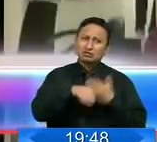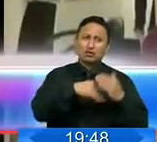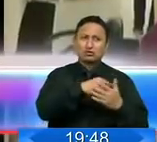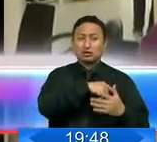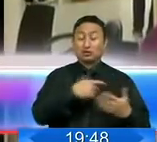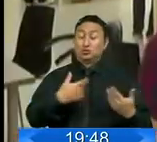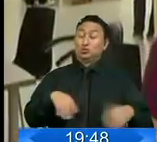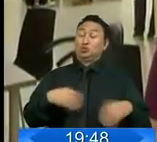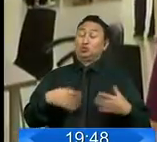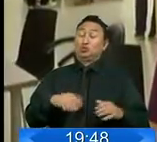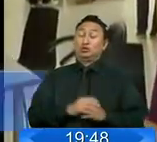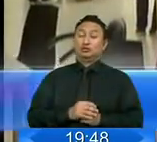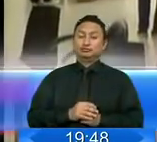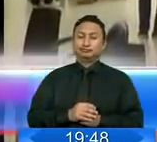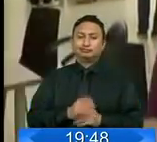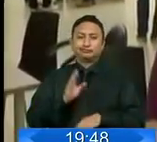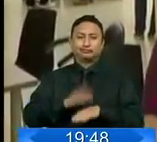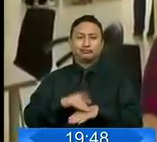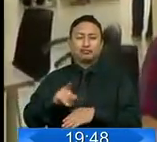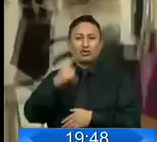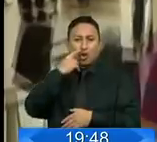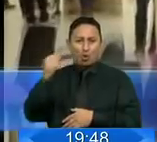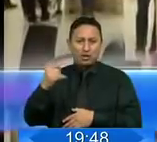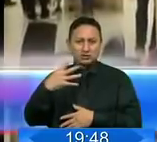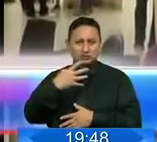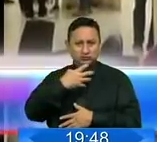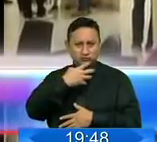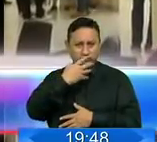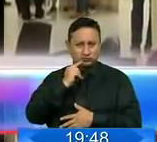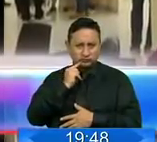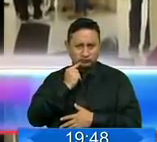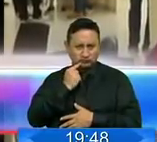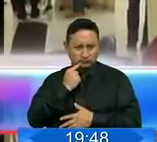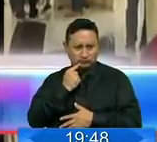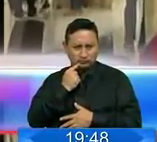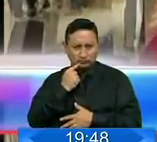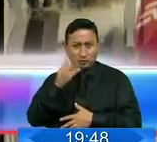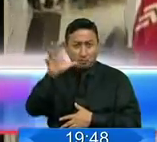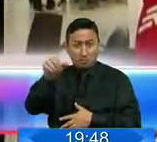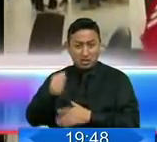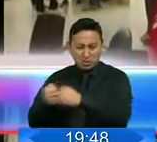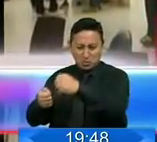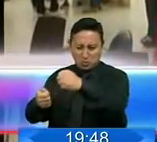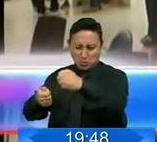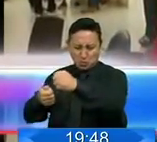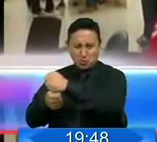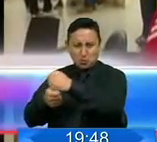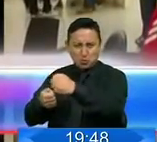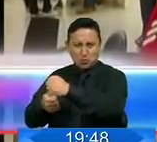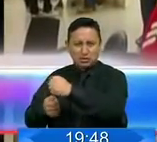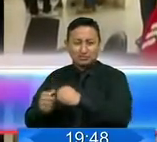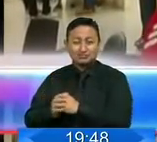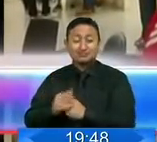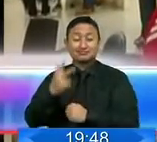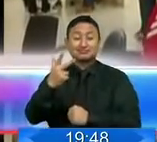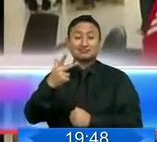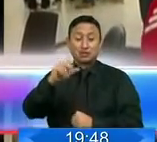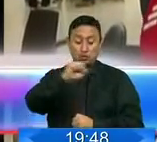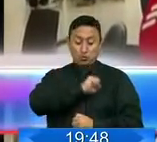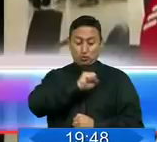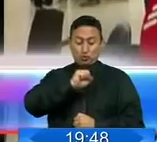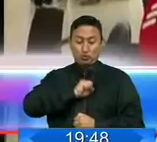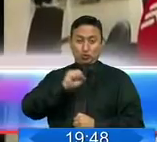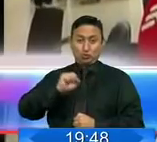un arranque de celo procedió a asesinar pues, a su conviviente, orificio en el tórax, o sea directamente en el